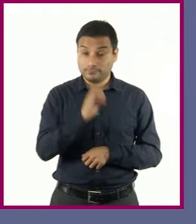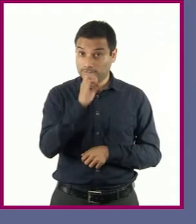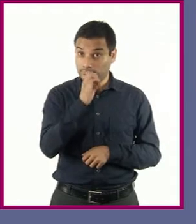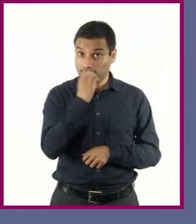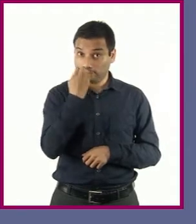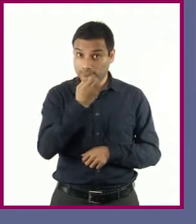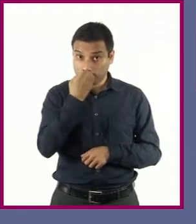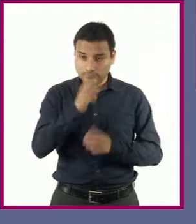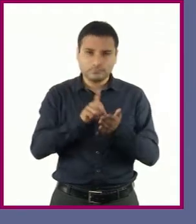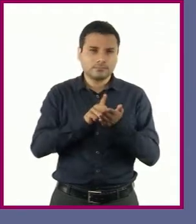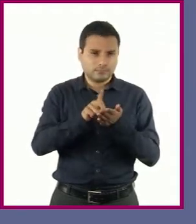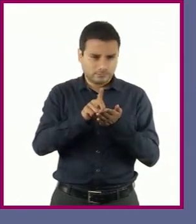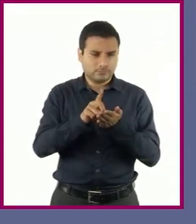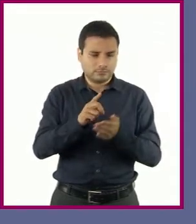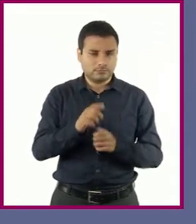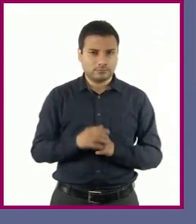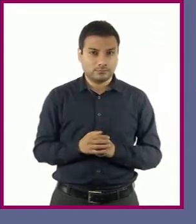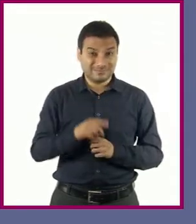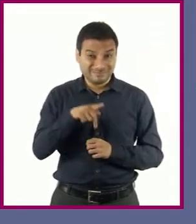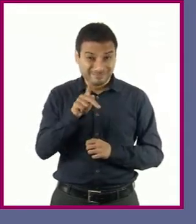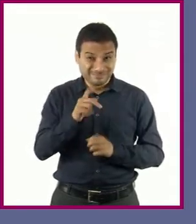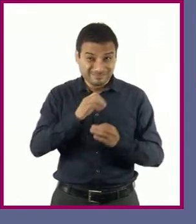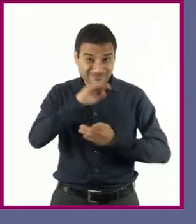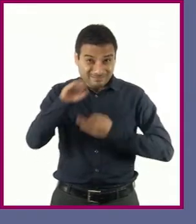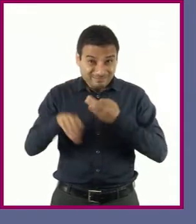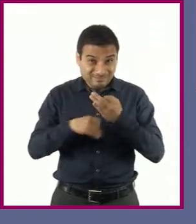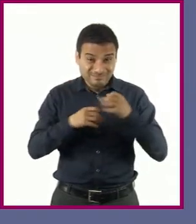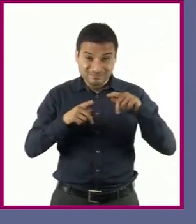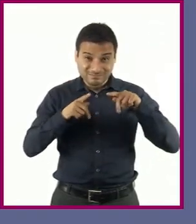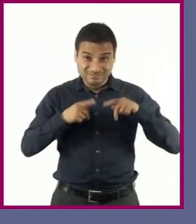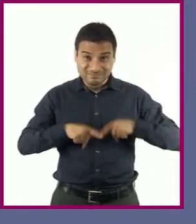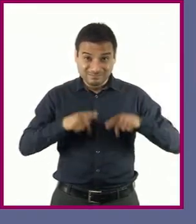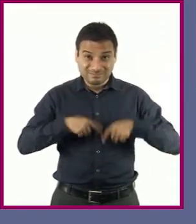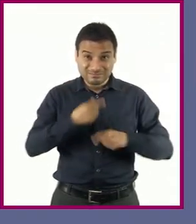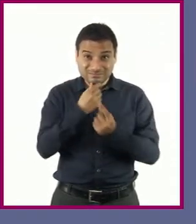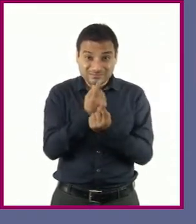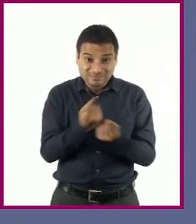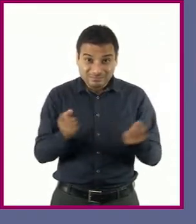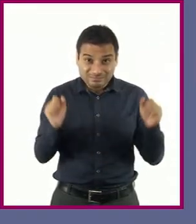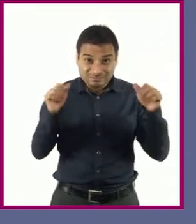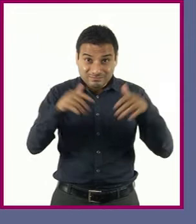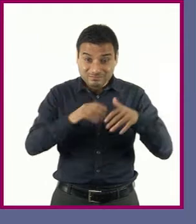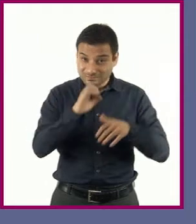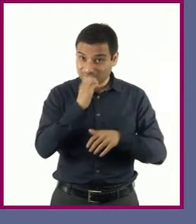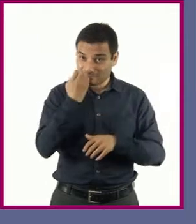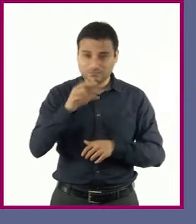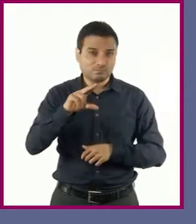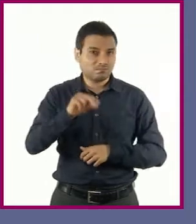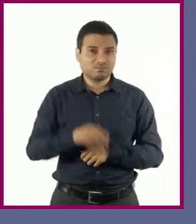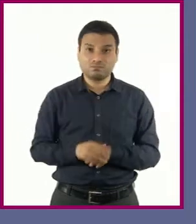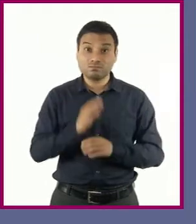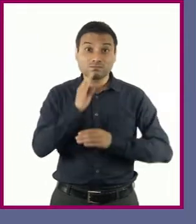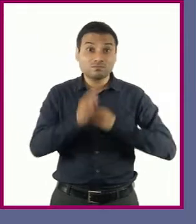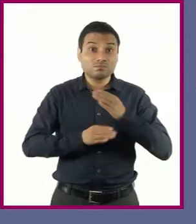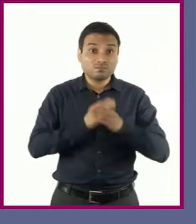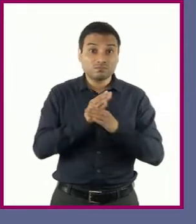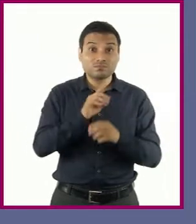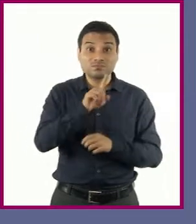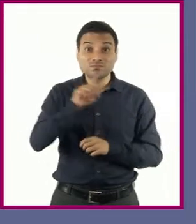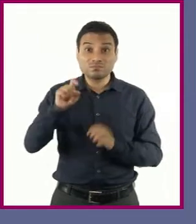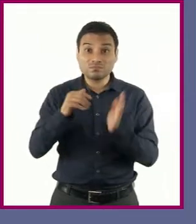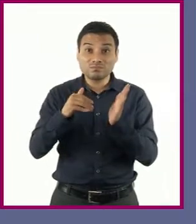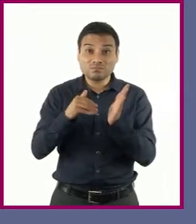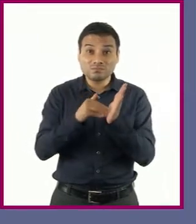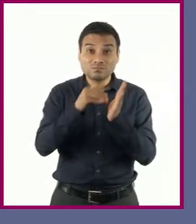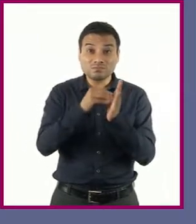de todas las personas, esto no es una realidad. En el mundo, más de 100 millones de niños, niñas